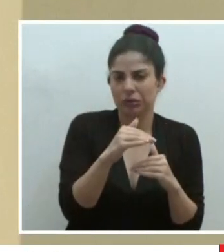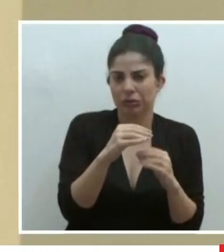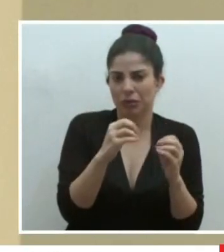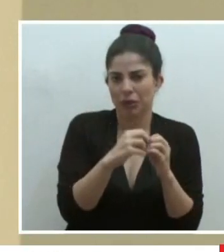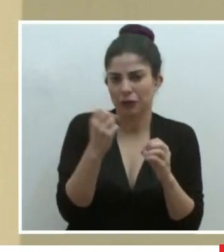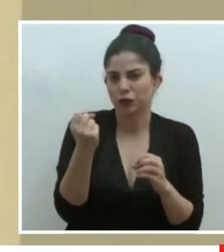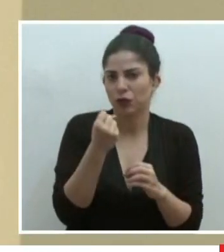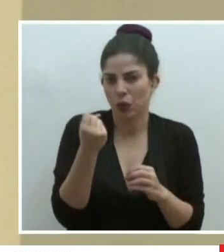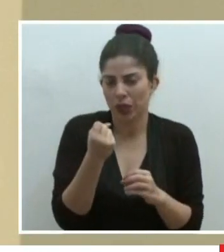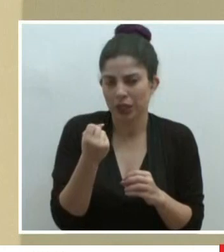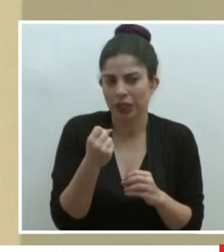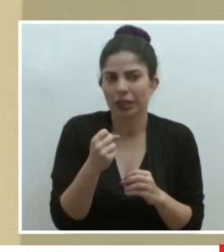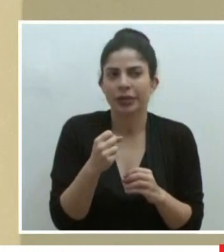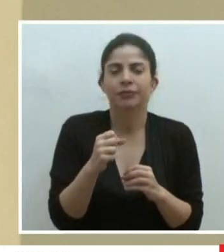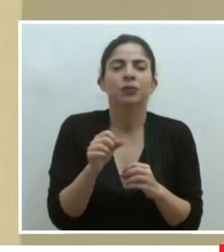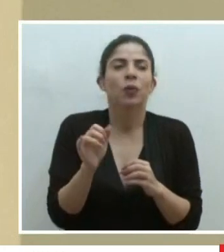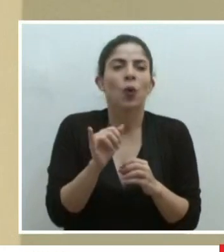en términos